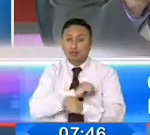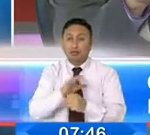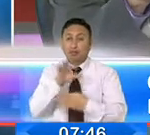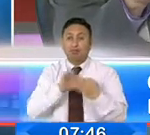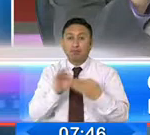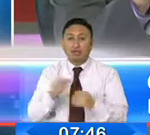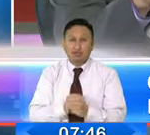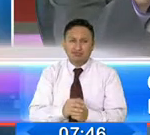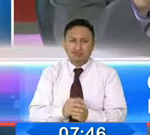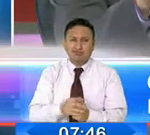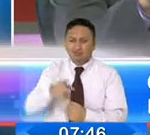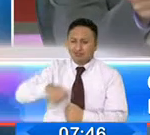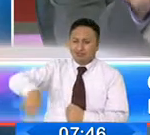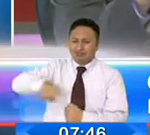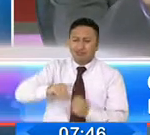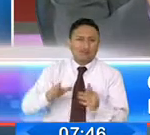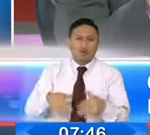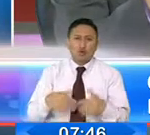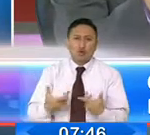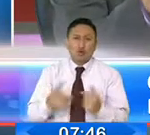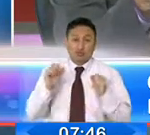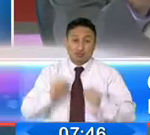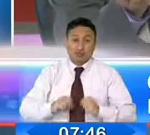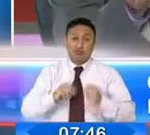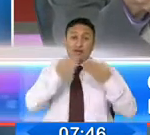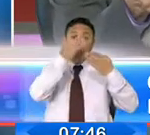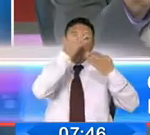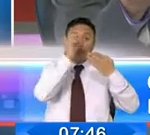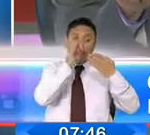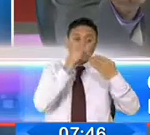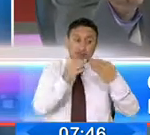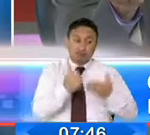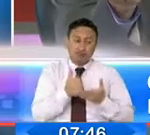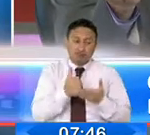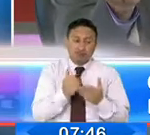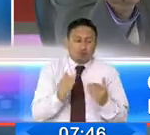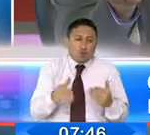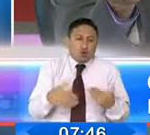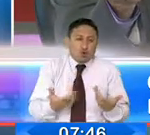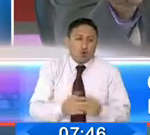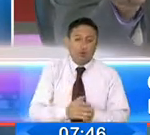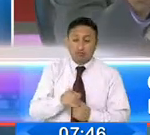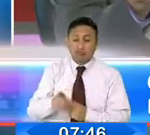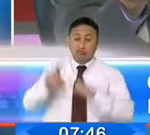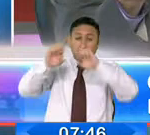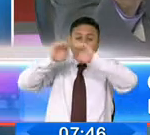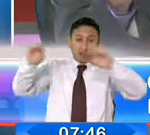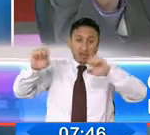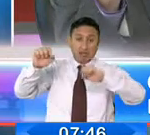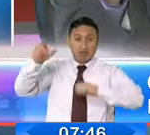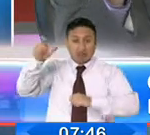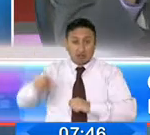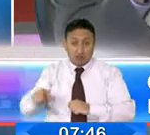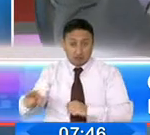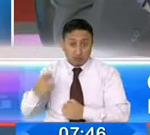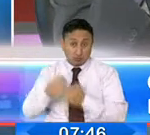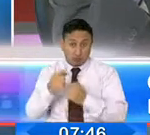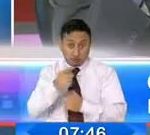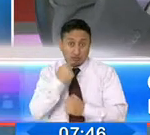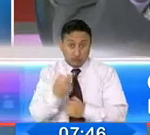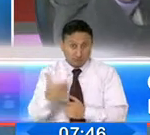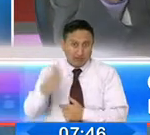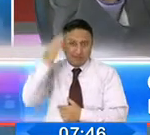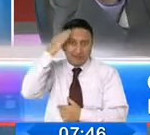¿Cómo se está realizando toda esta calificación para ayudar a estas empresas que están en problemas? Usted perfectamente sabe